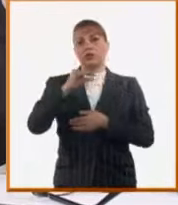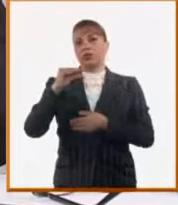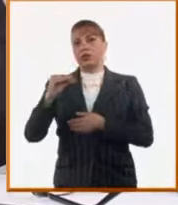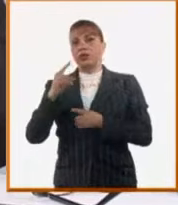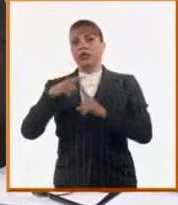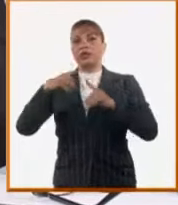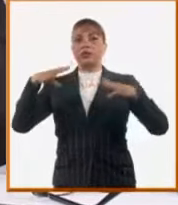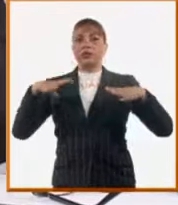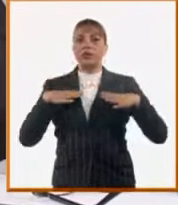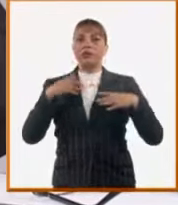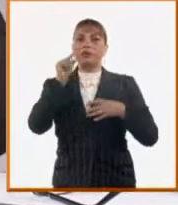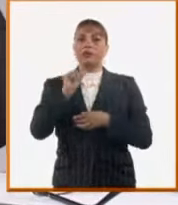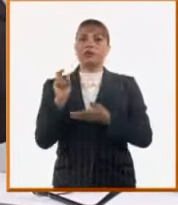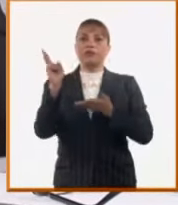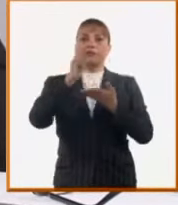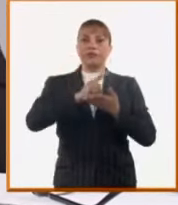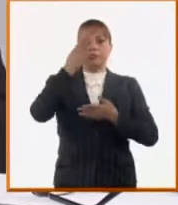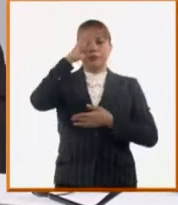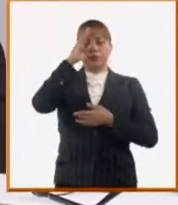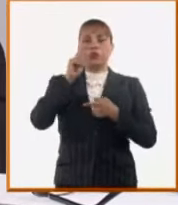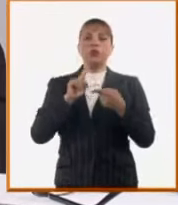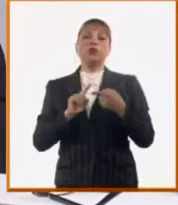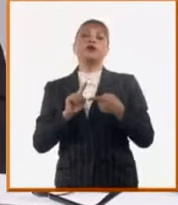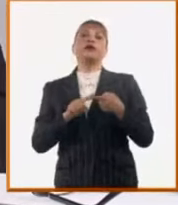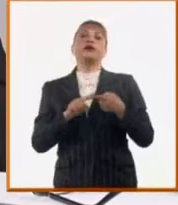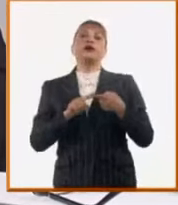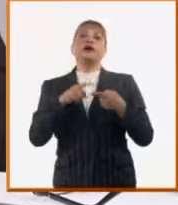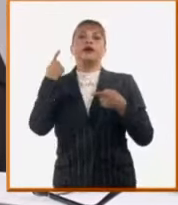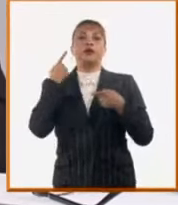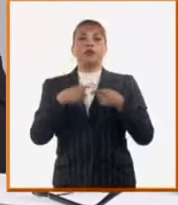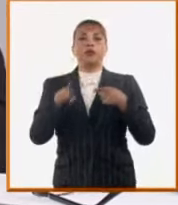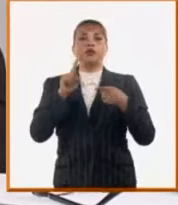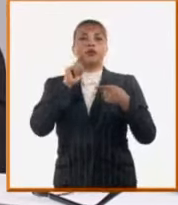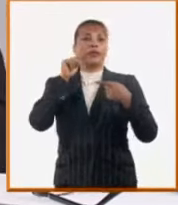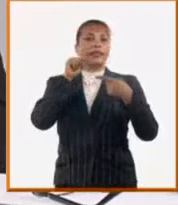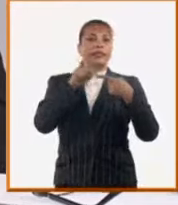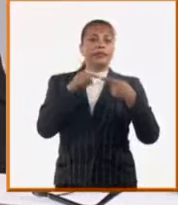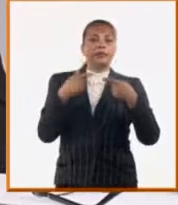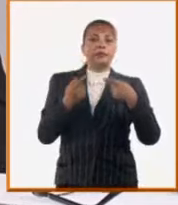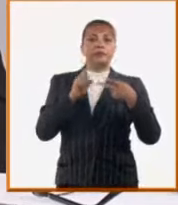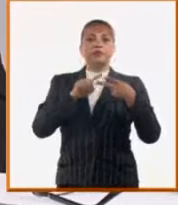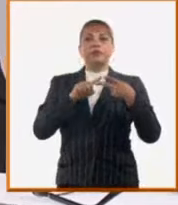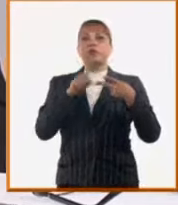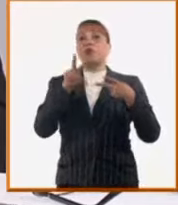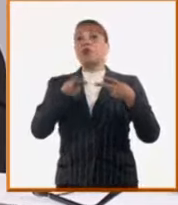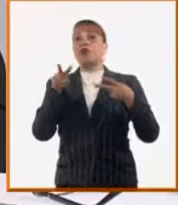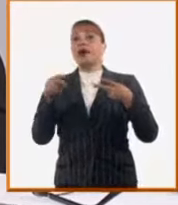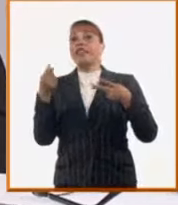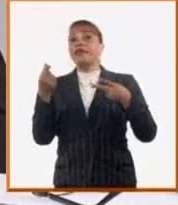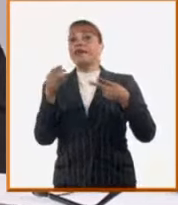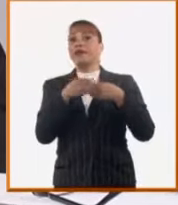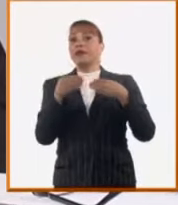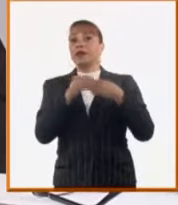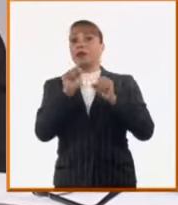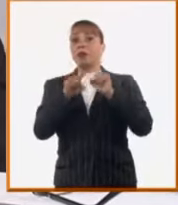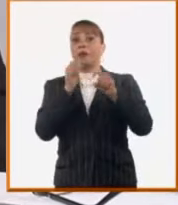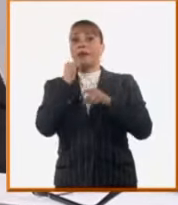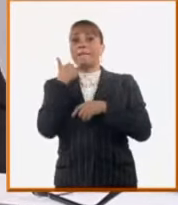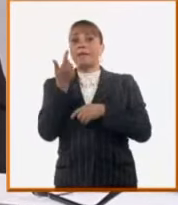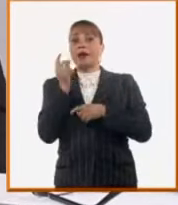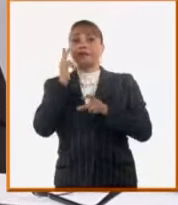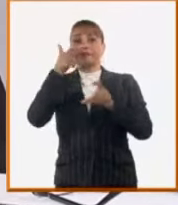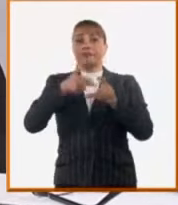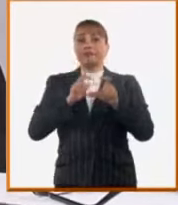turismo y a Los visitantes extranjeros tiene el objetivo de buscar divisa para comprar más combustible y